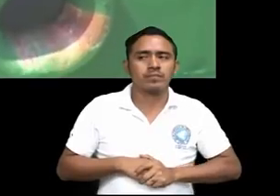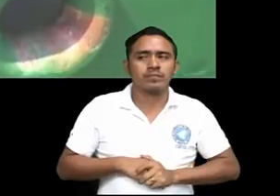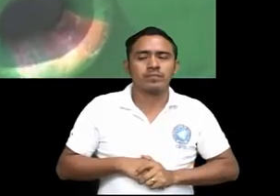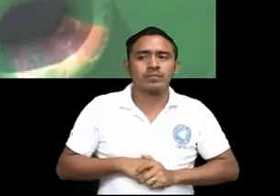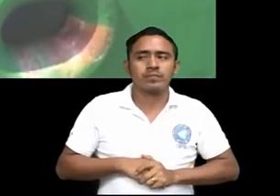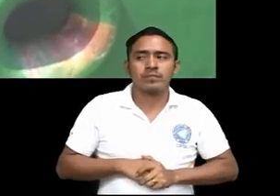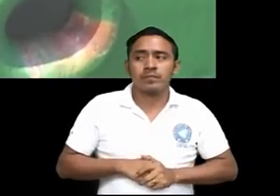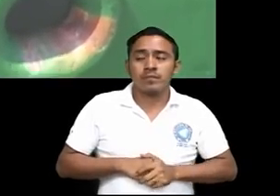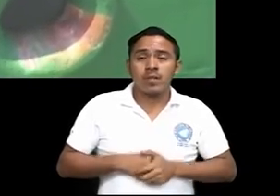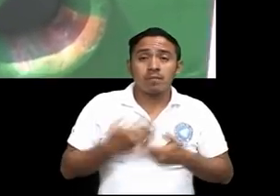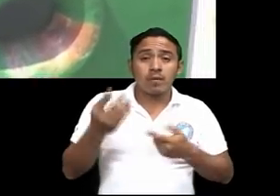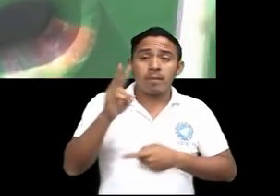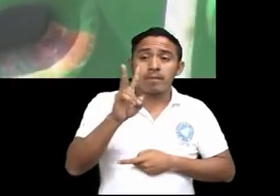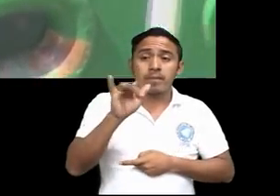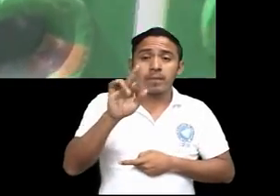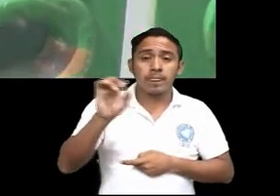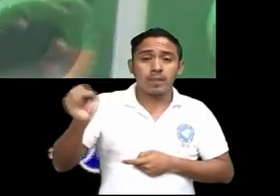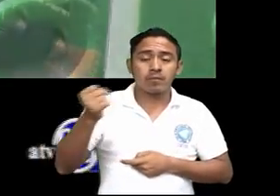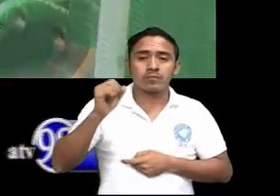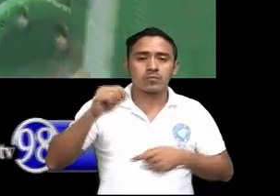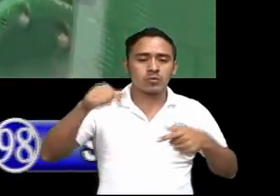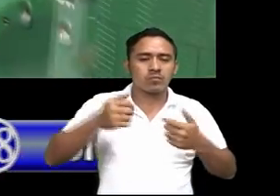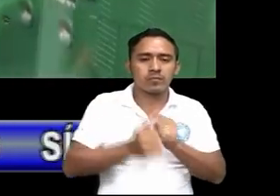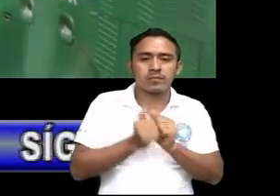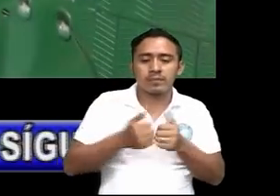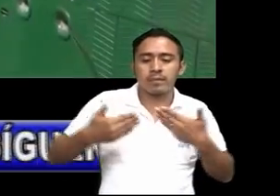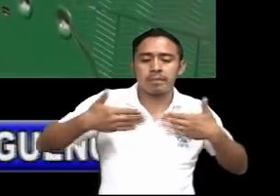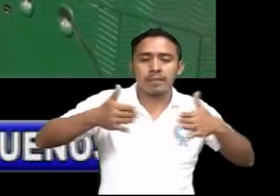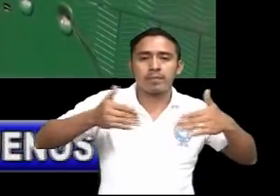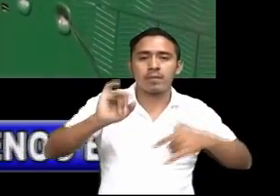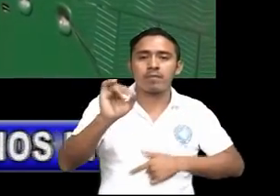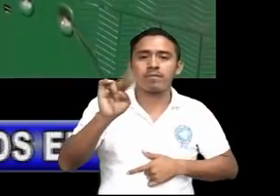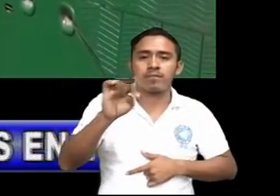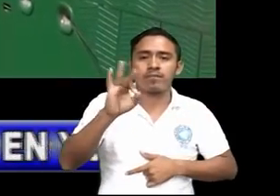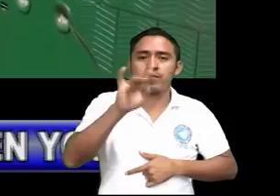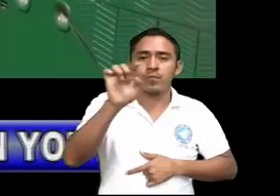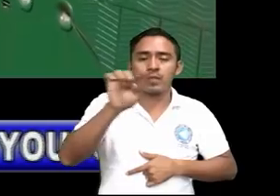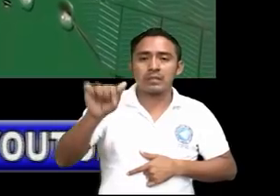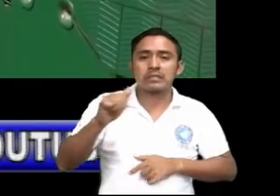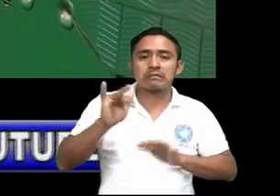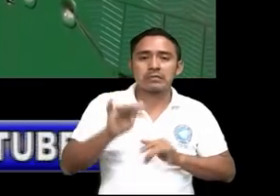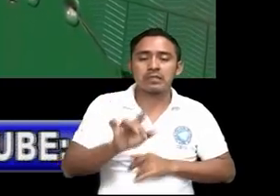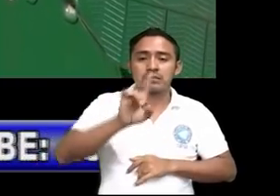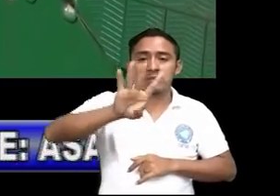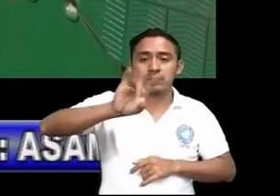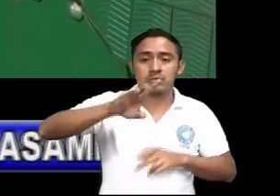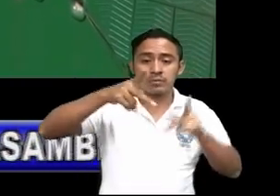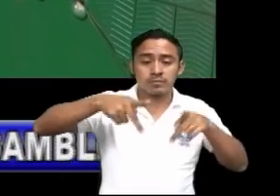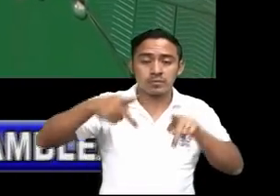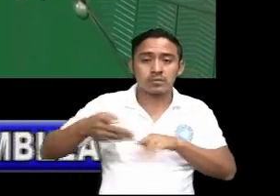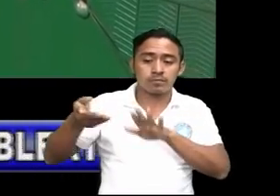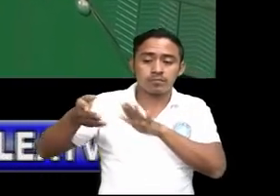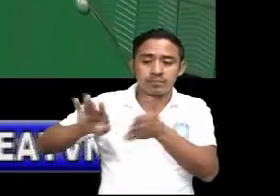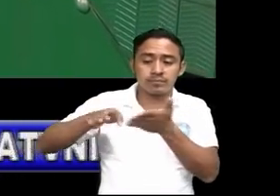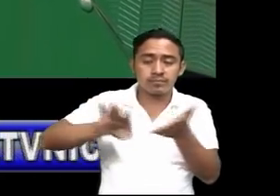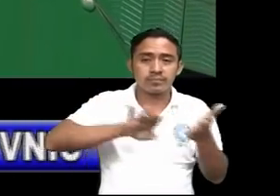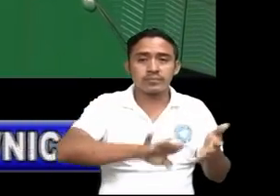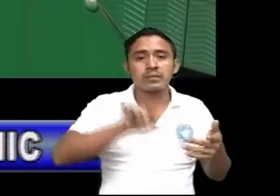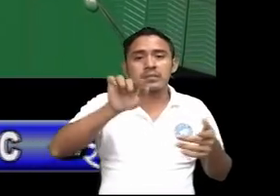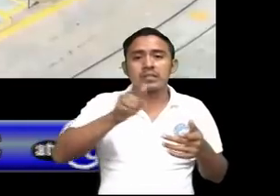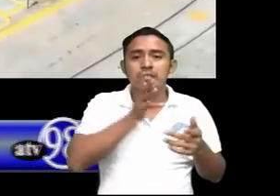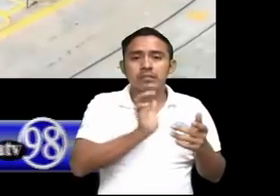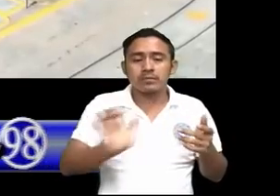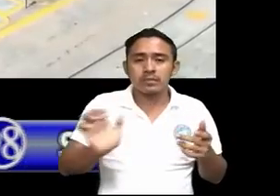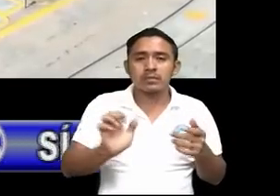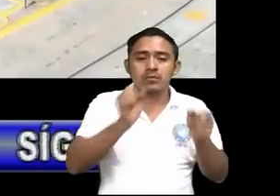El virus de la influenza que azota actualmente a Panamá cobró hasta este momento la vida de 14 personas, incluidos